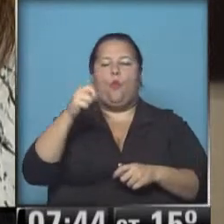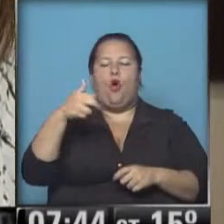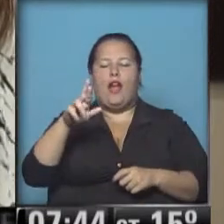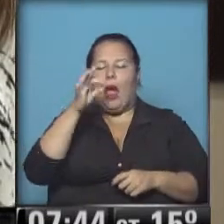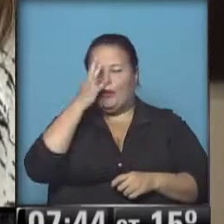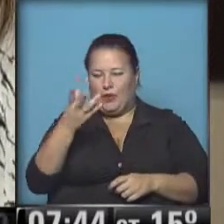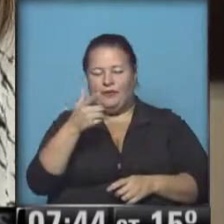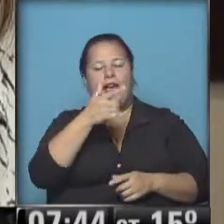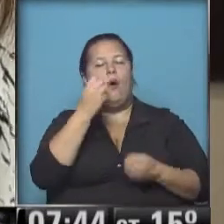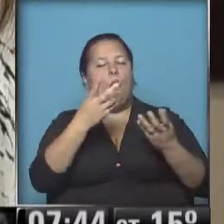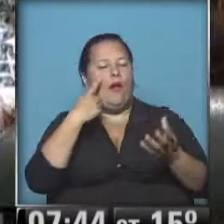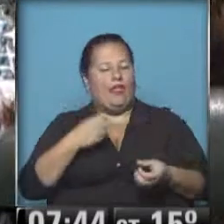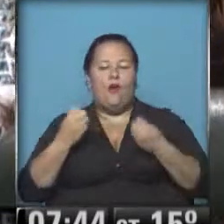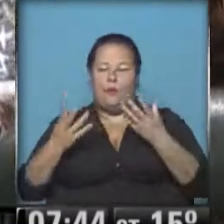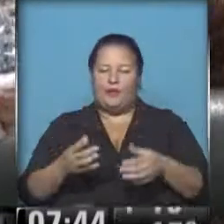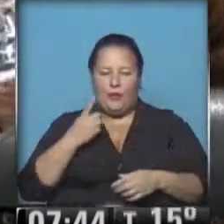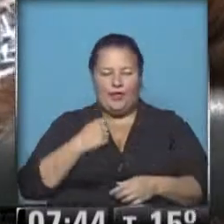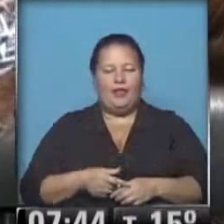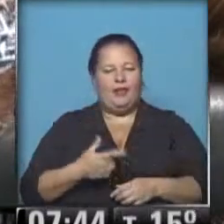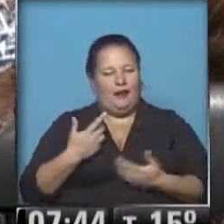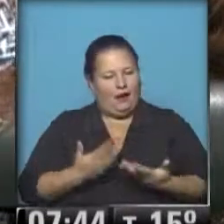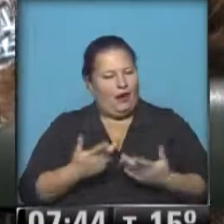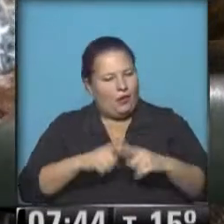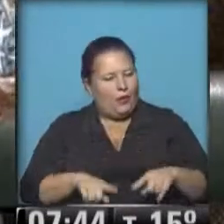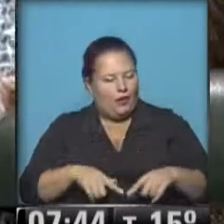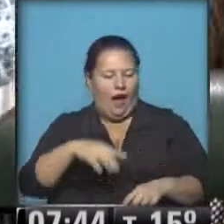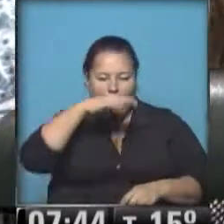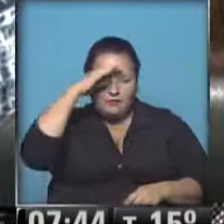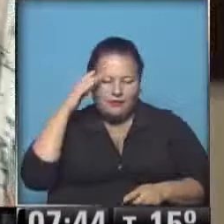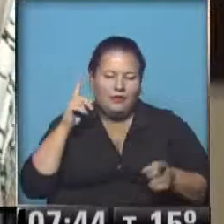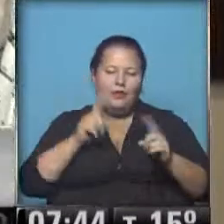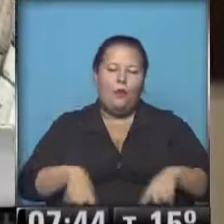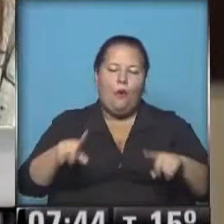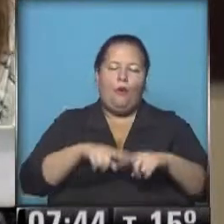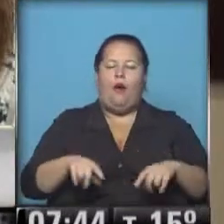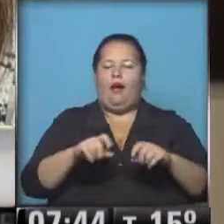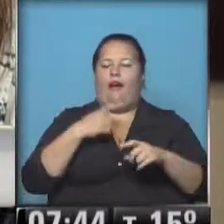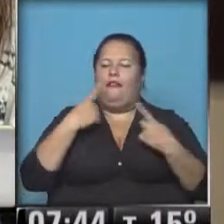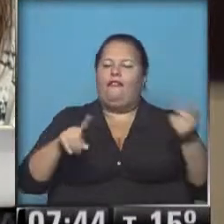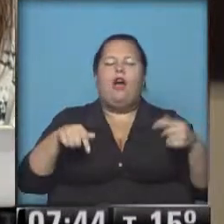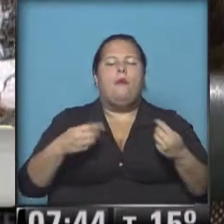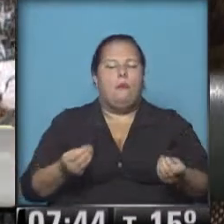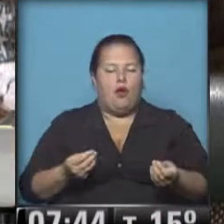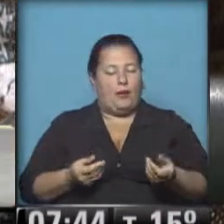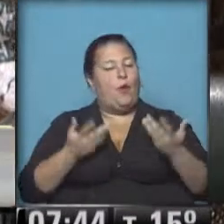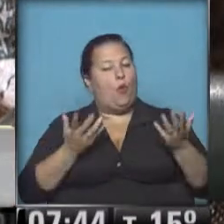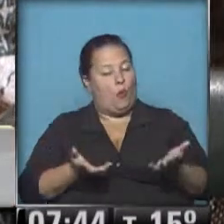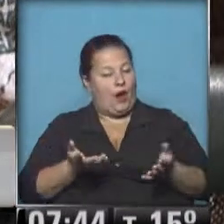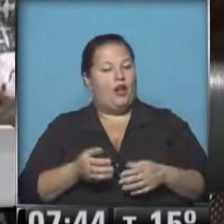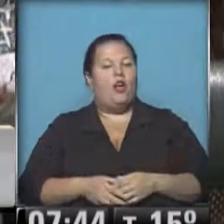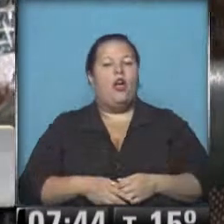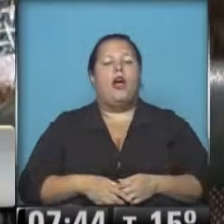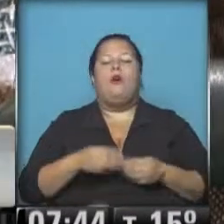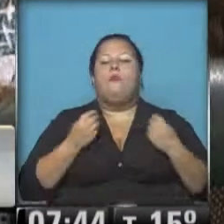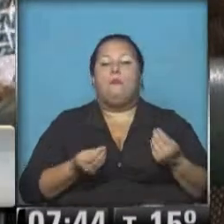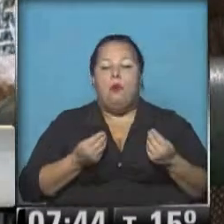dellatorre muy buen día agota siempre encontramos con sorpresas ahora porque bueno evidentemente él